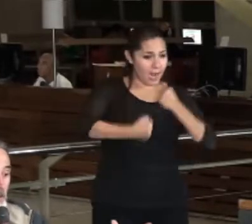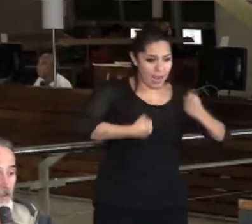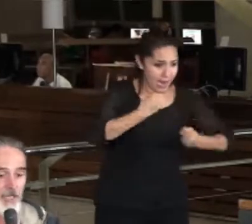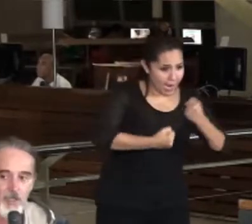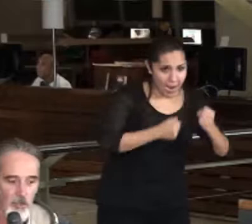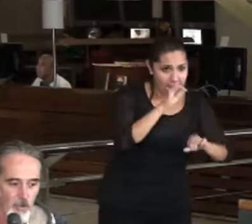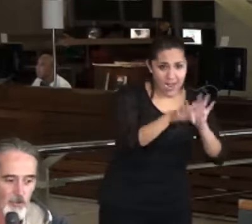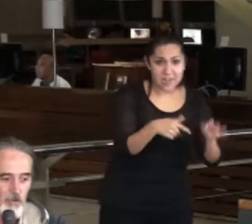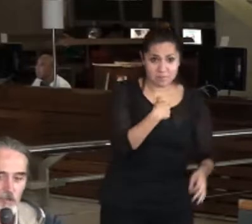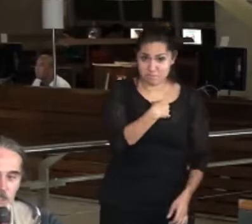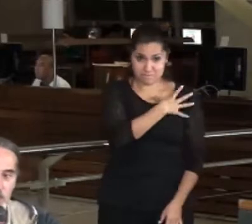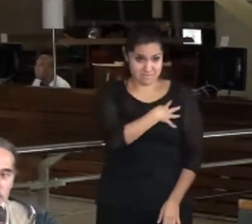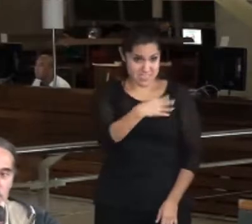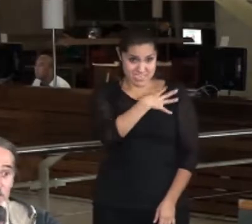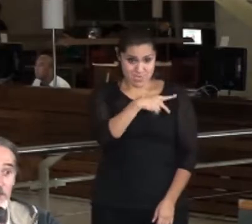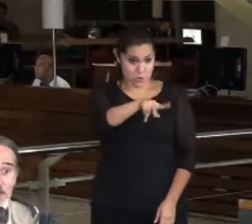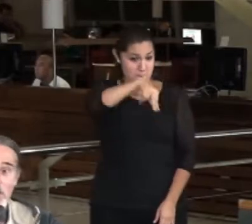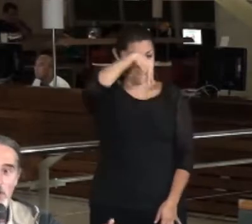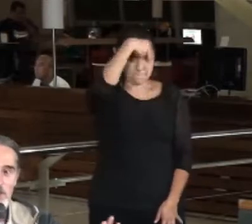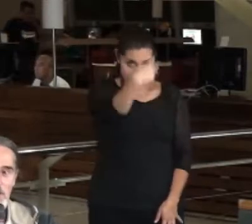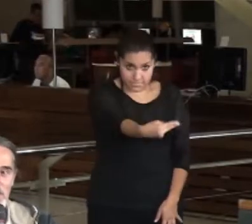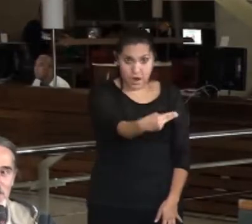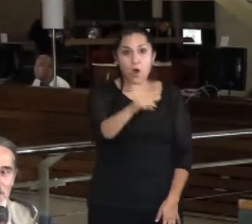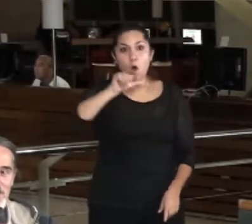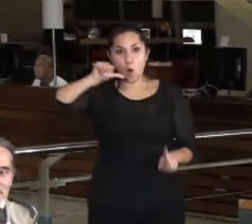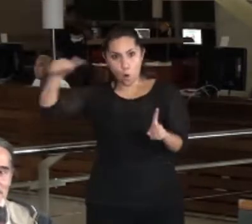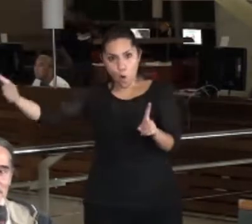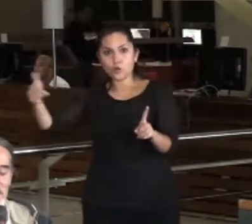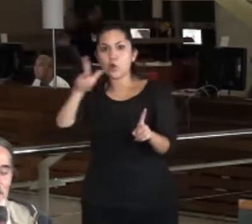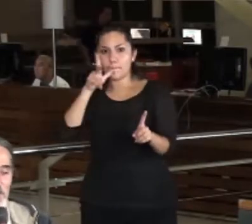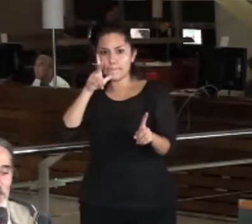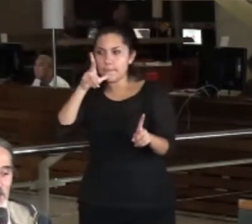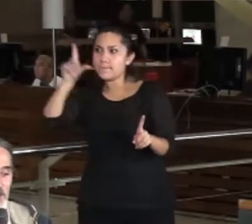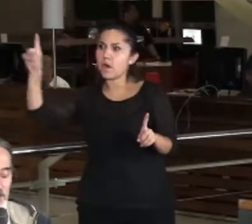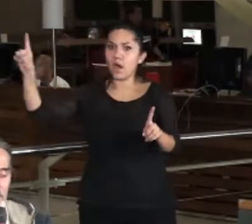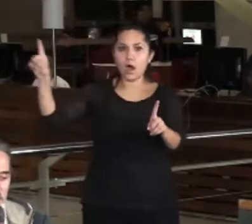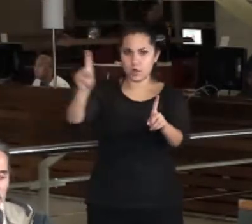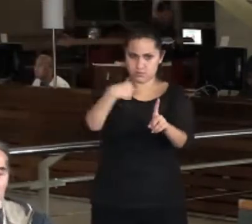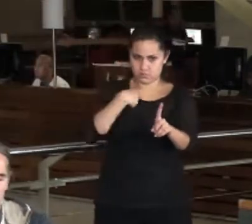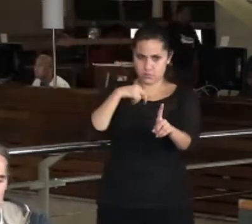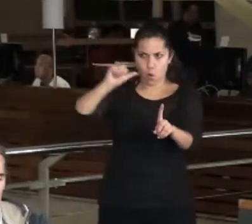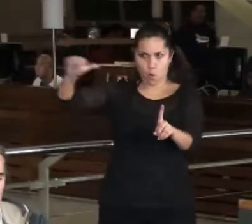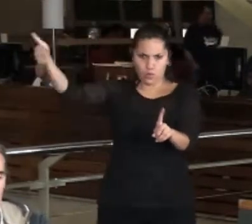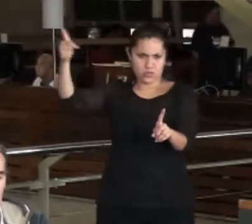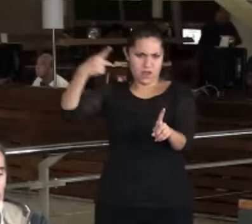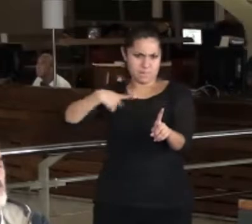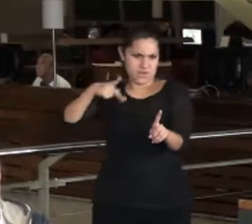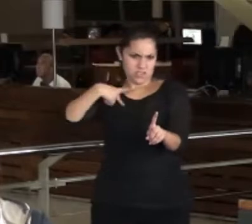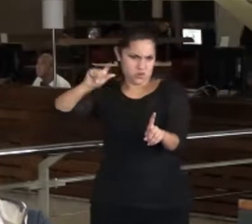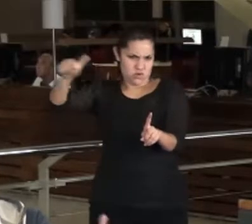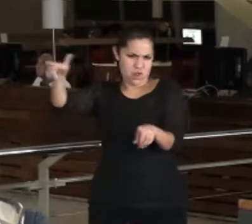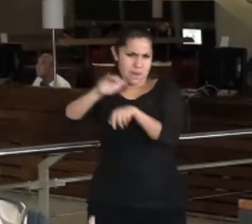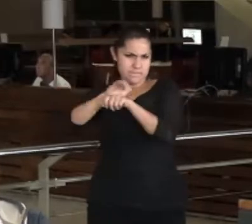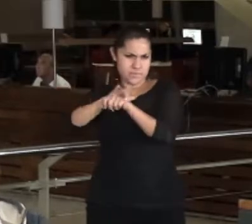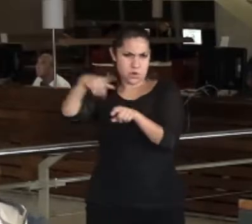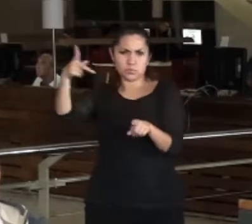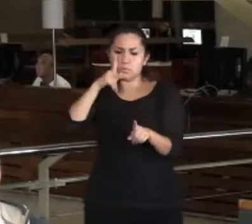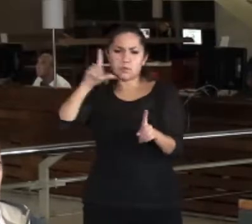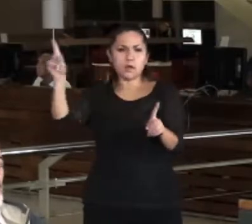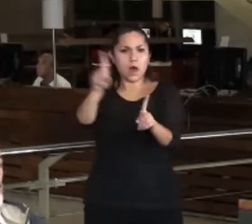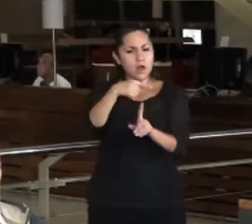vino otro papá yo noche de halo parezco como un ogro no pero no no déjalo que ya está bien venga vamos mal